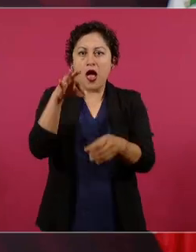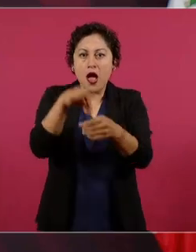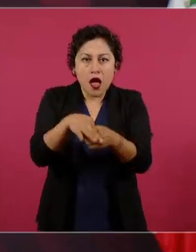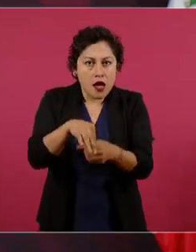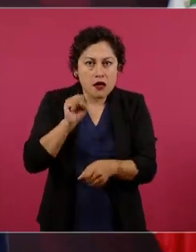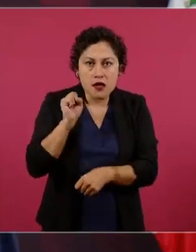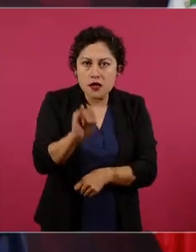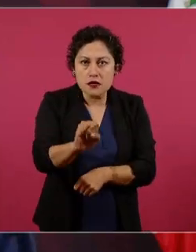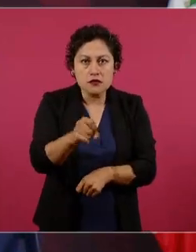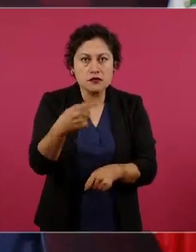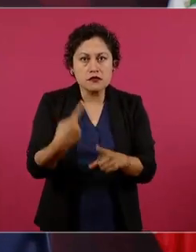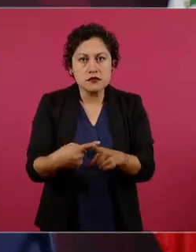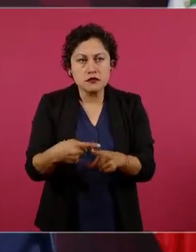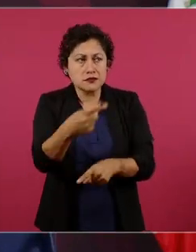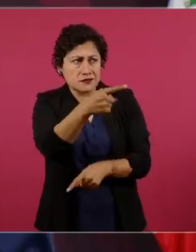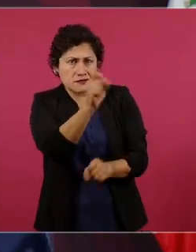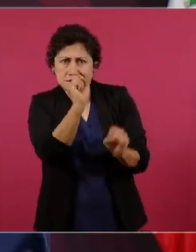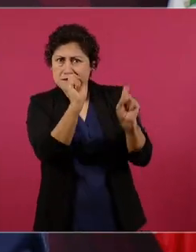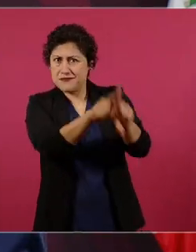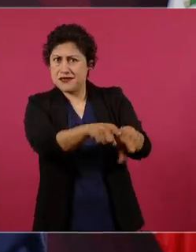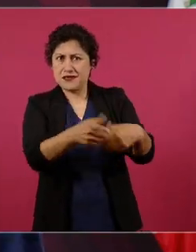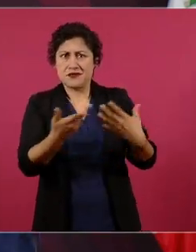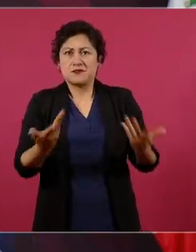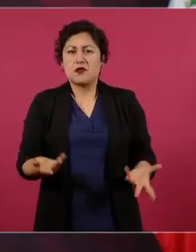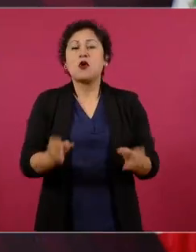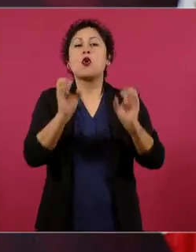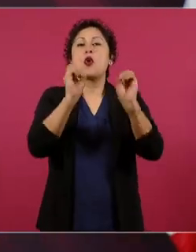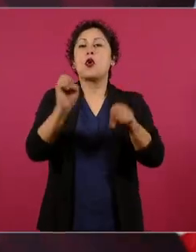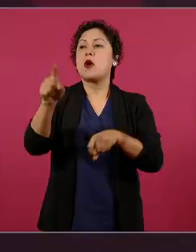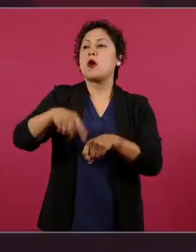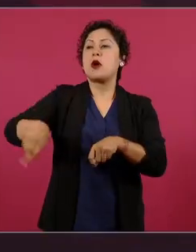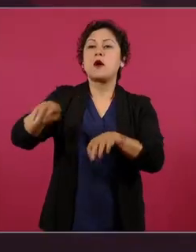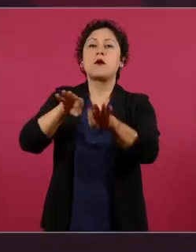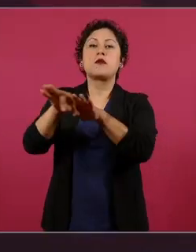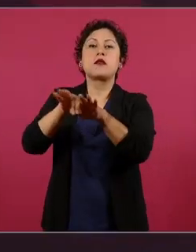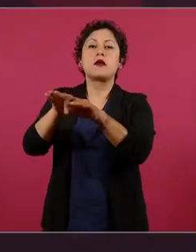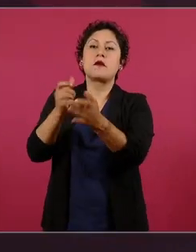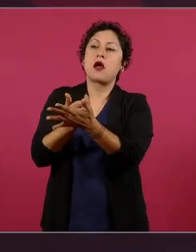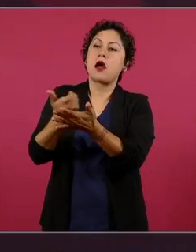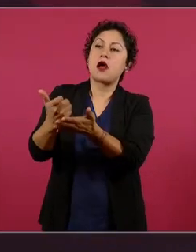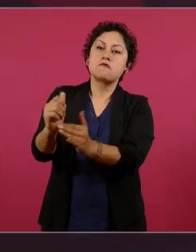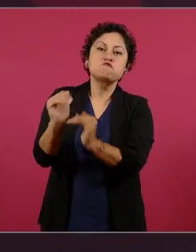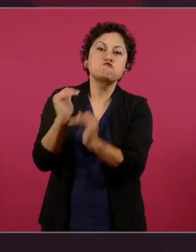¿Quiénes votaron por congelar los salarios de los trabajadores? Ellos.